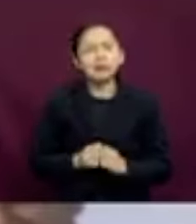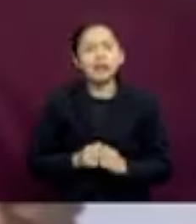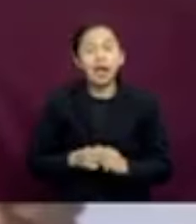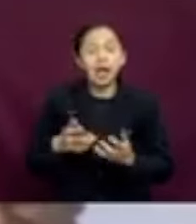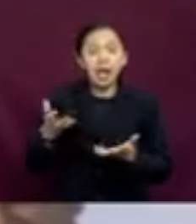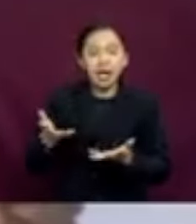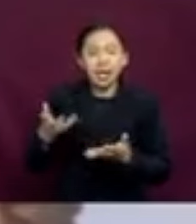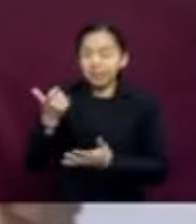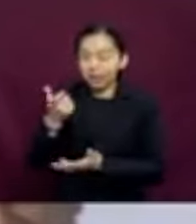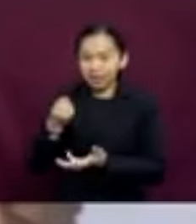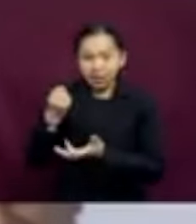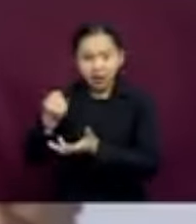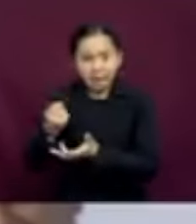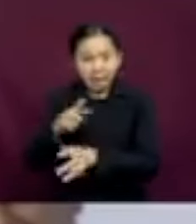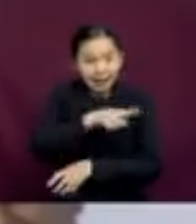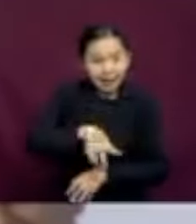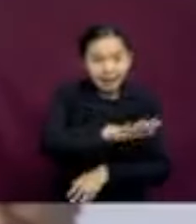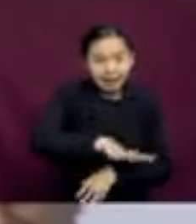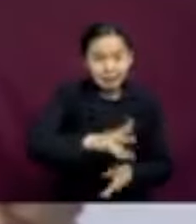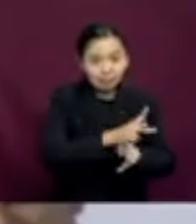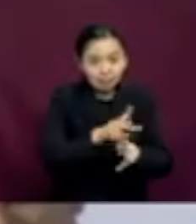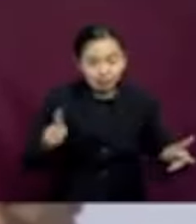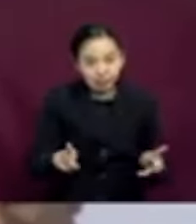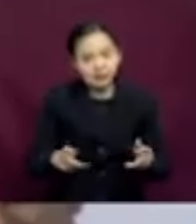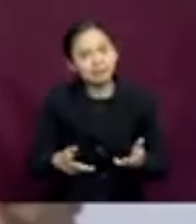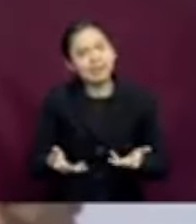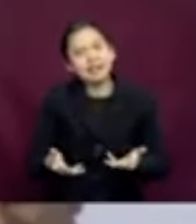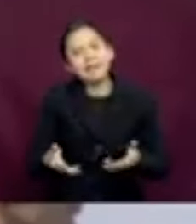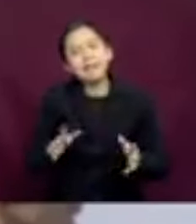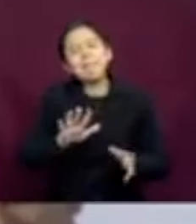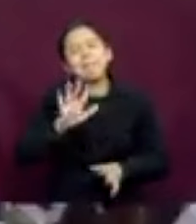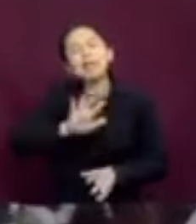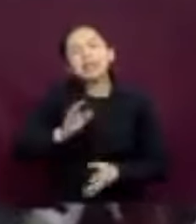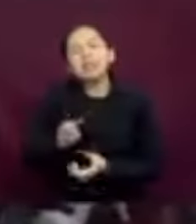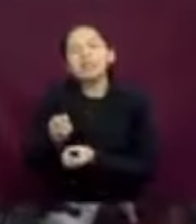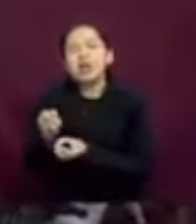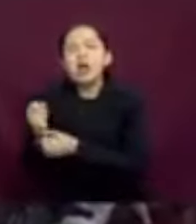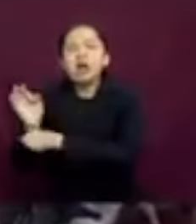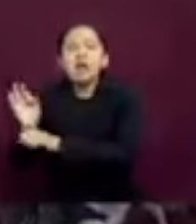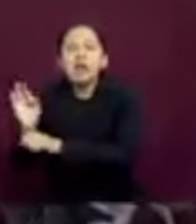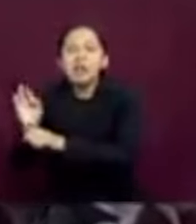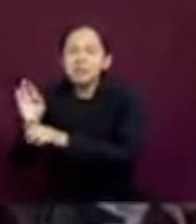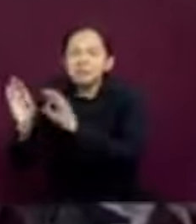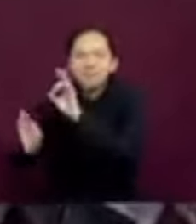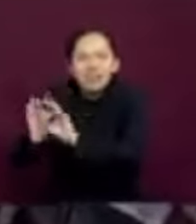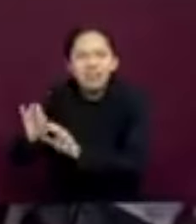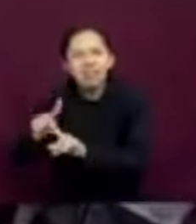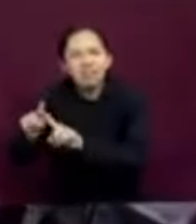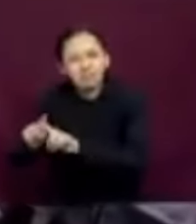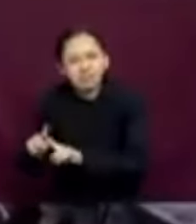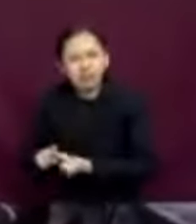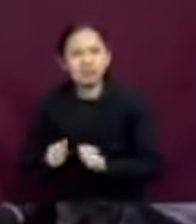incrementar apoyos de posgrado y crear un programa nuevo de Salud Mental y contra las adicciones llevar a nivel nacional las universidades que